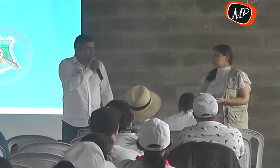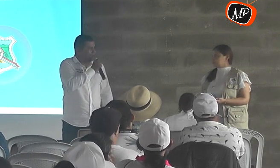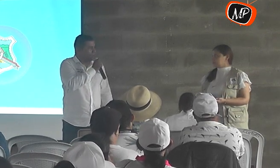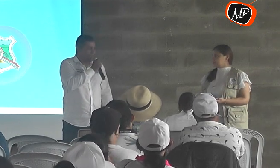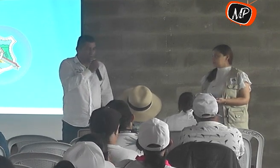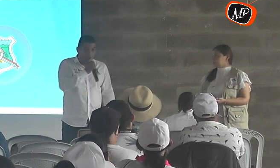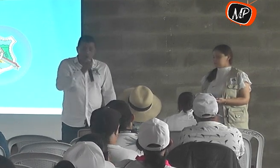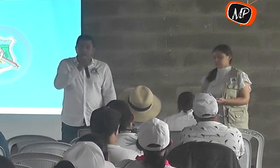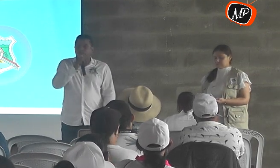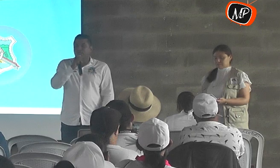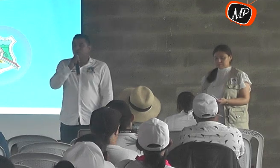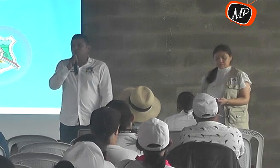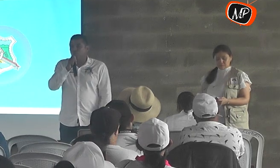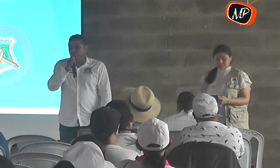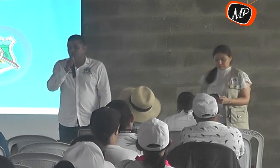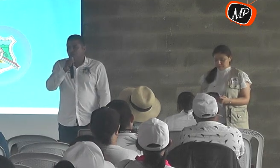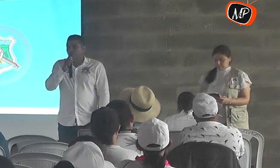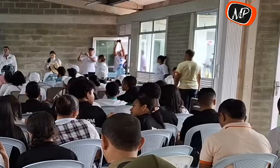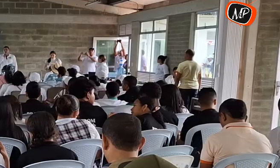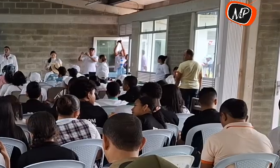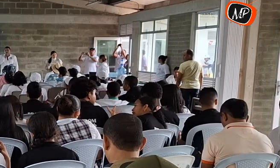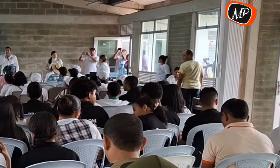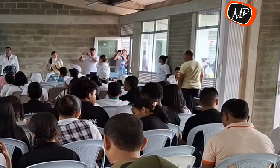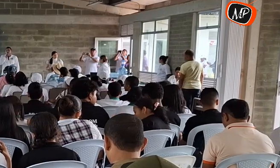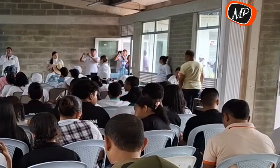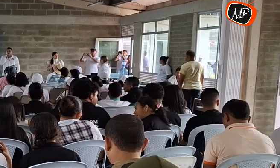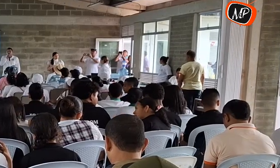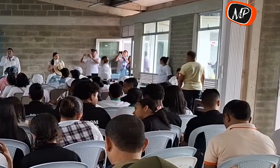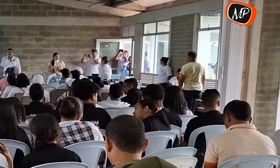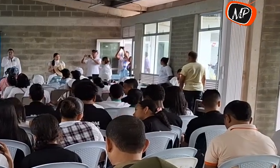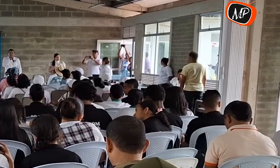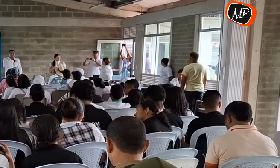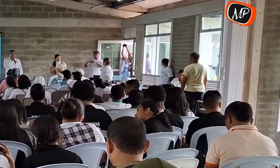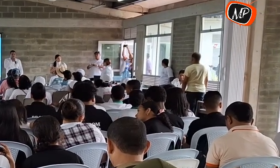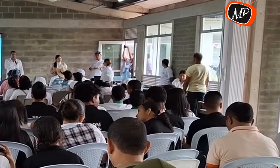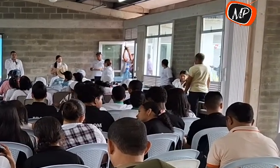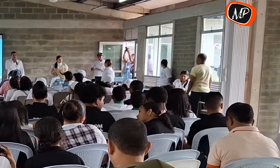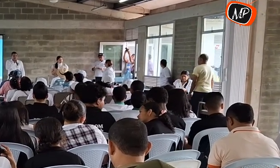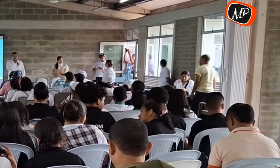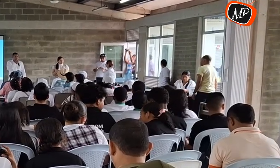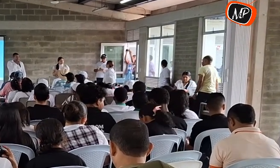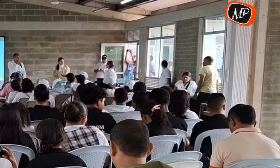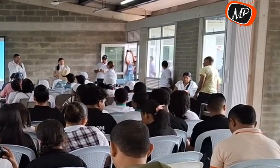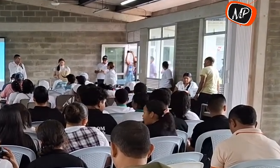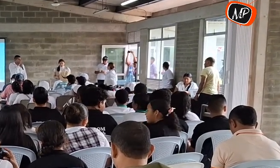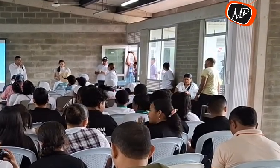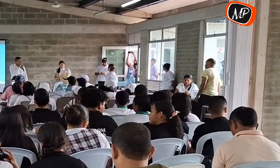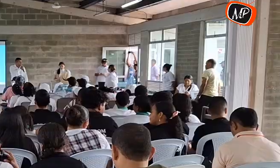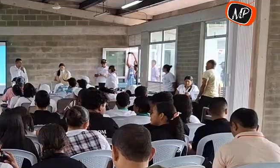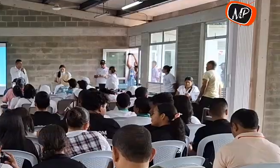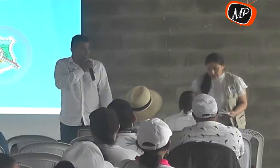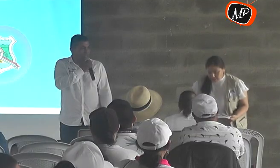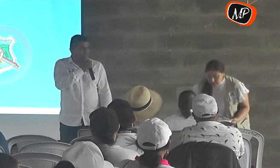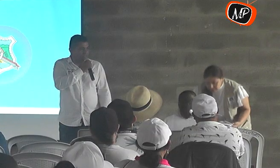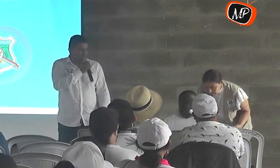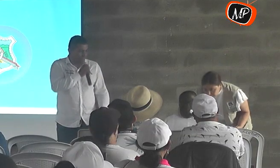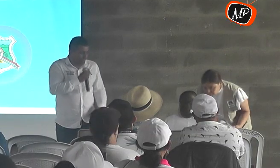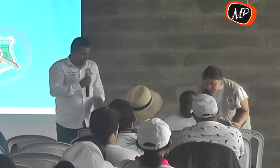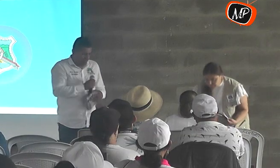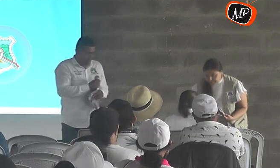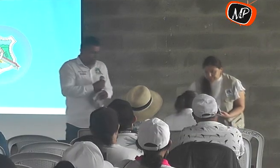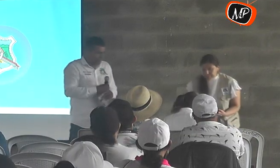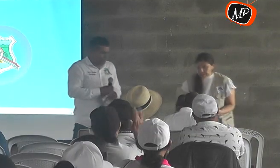y miramos cómo aportamos nosotros como gobierno, y el gobierno nacional y departamental nos ayuda a salir de esta encrucijada. Muchas